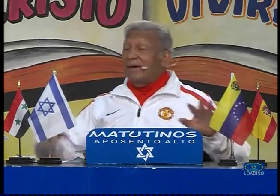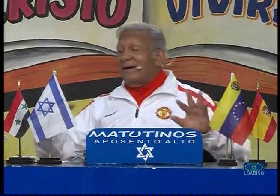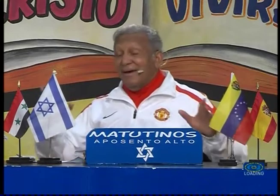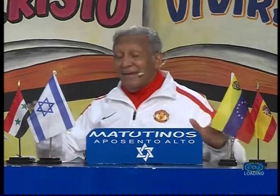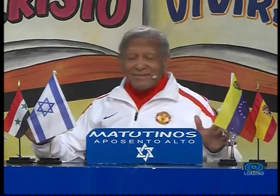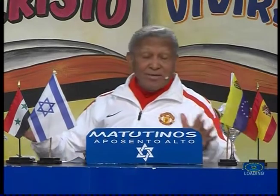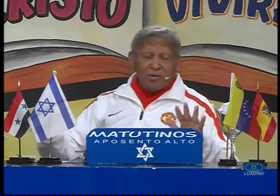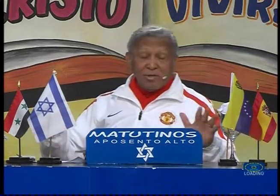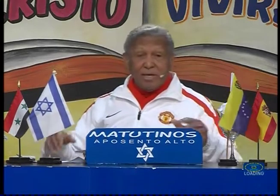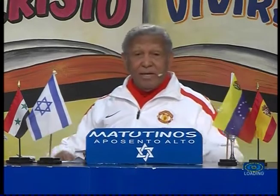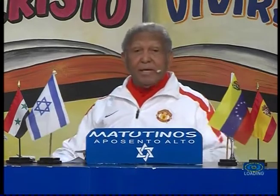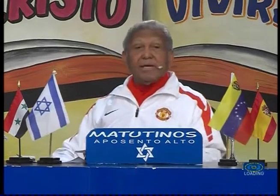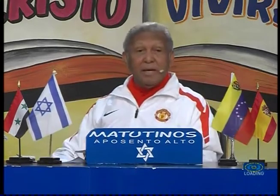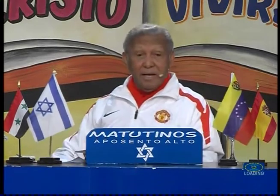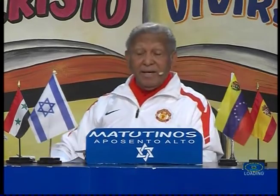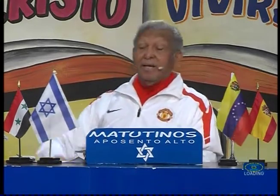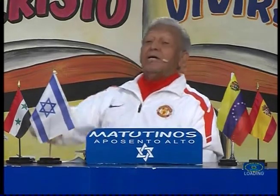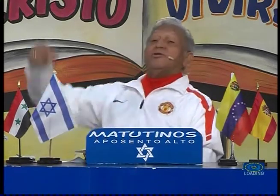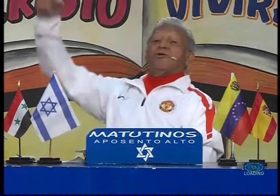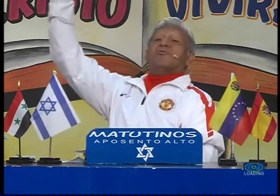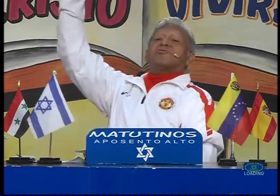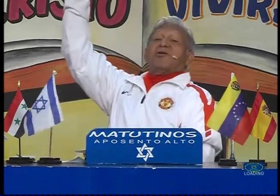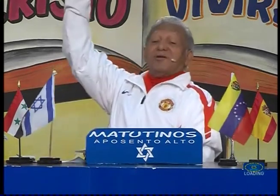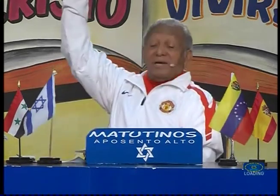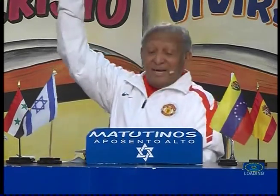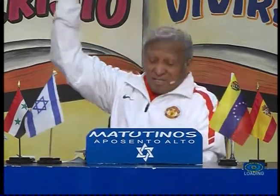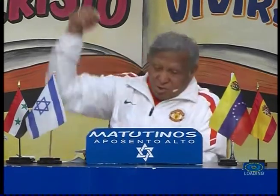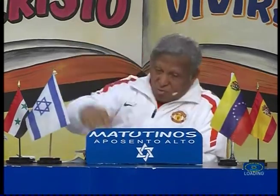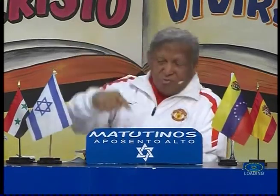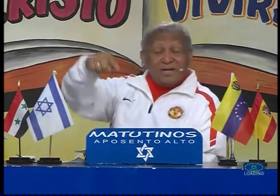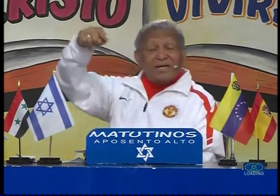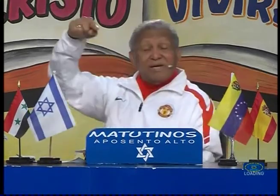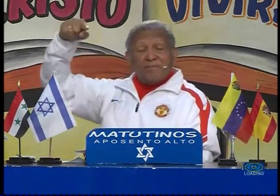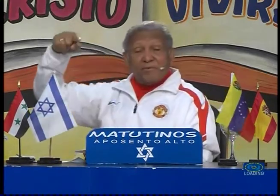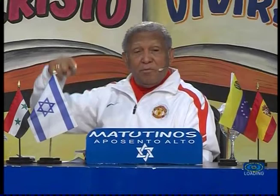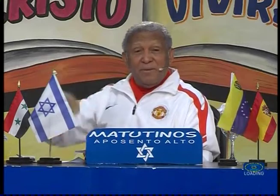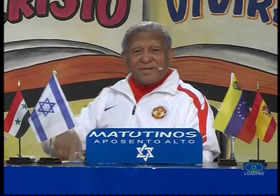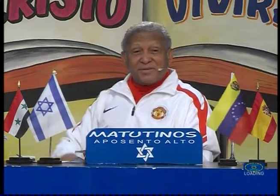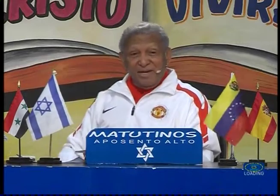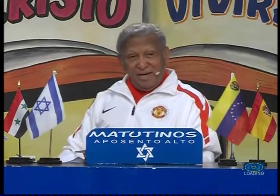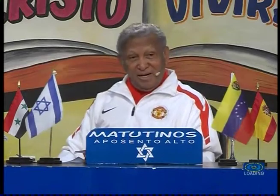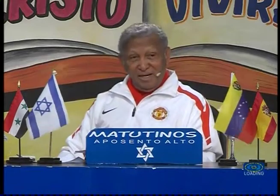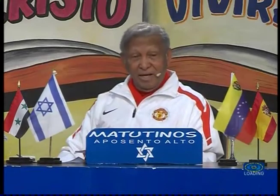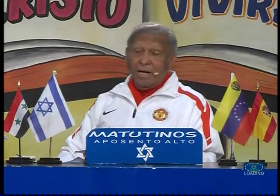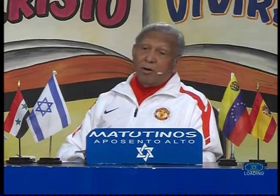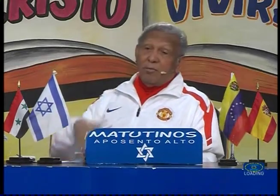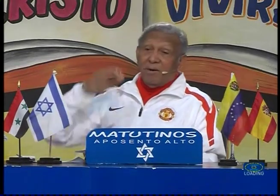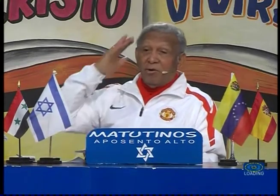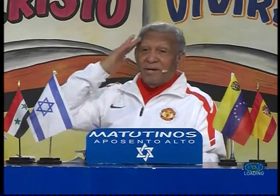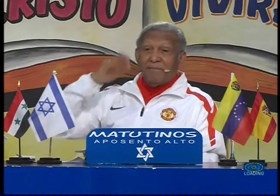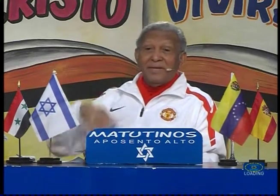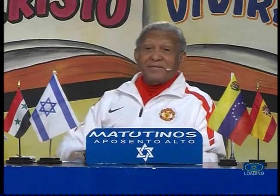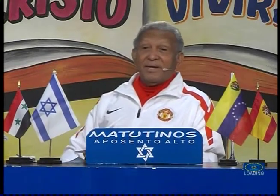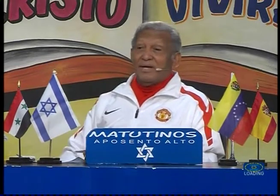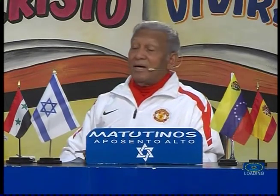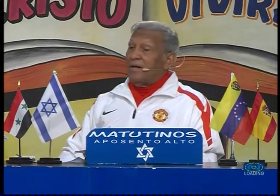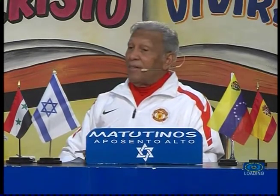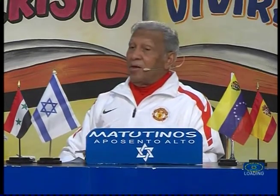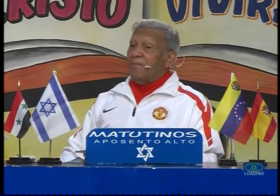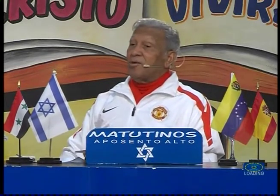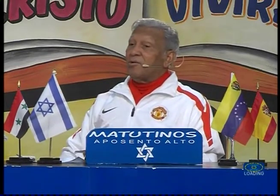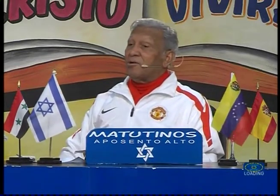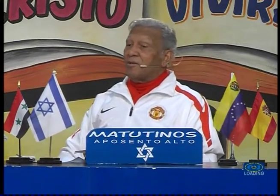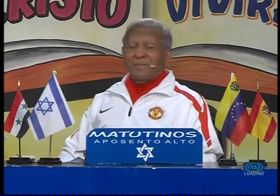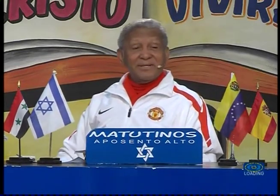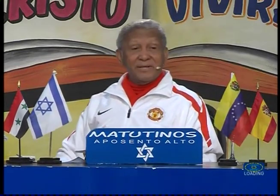¿Y quién eres, Señor? ¿Quién eres? ¿Quién eres? Yo soy Jesús a quien tú persigues. A lo mejor él pensaría: